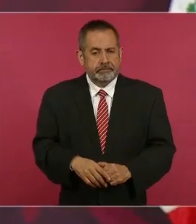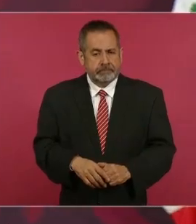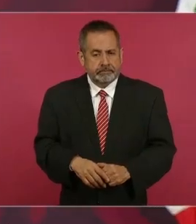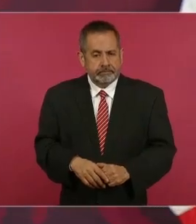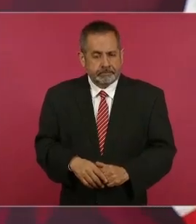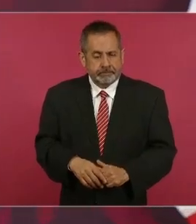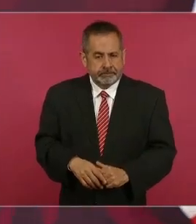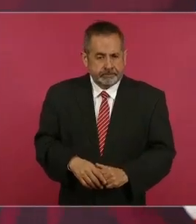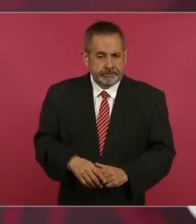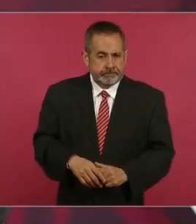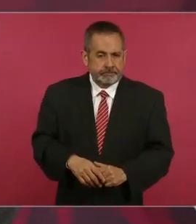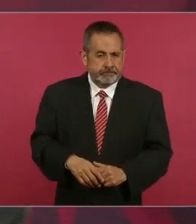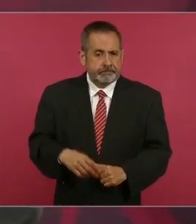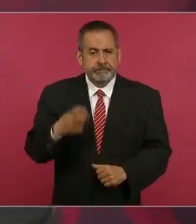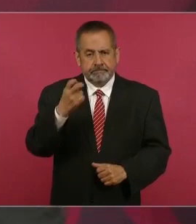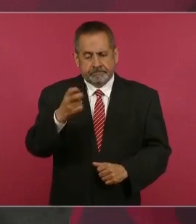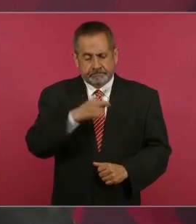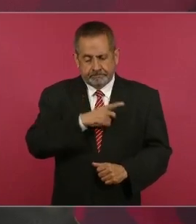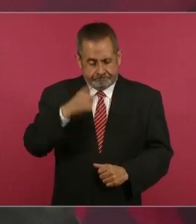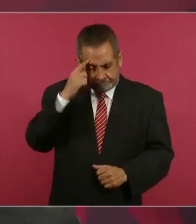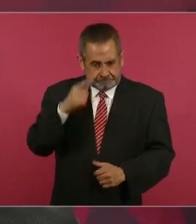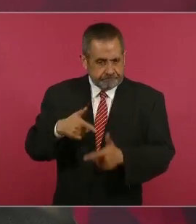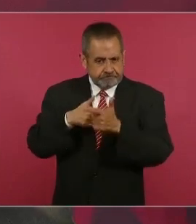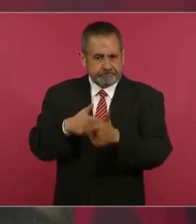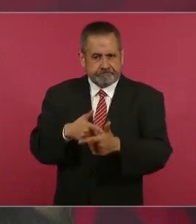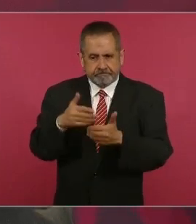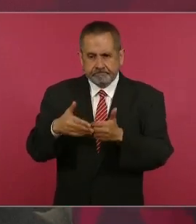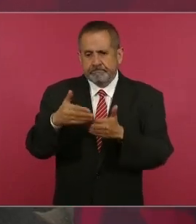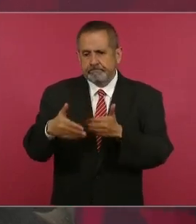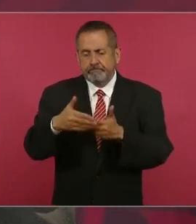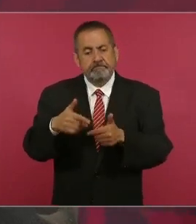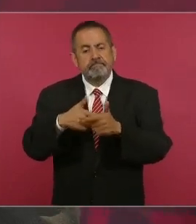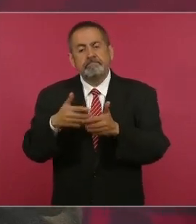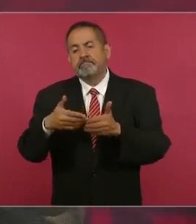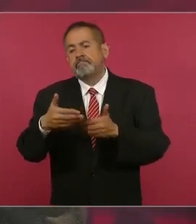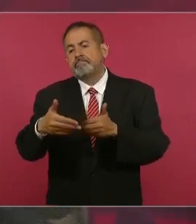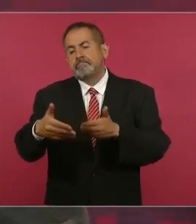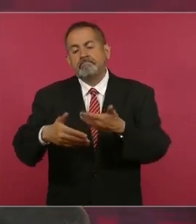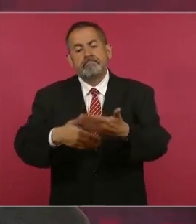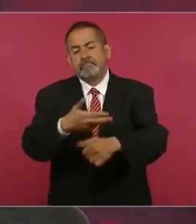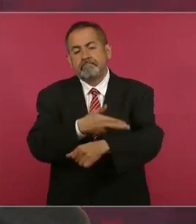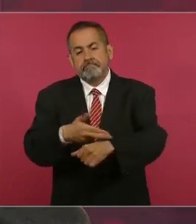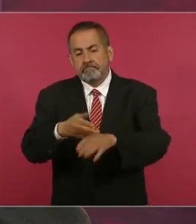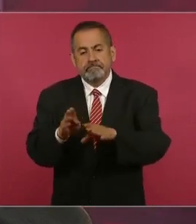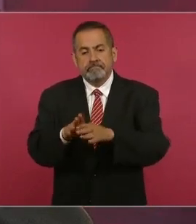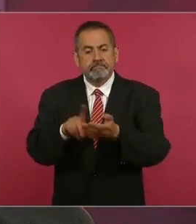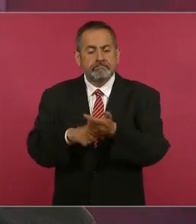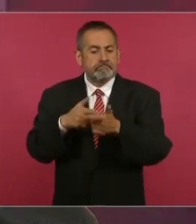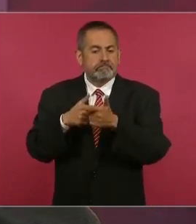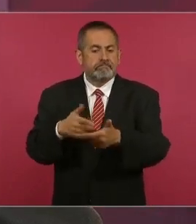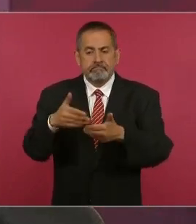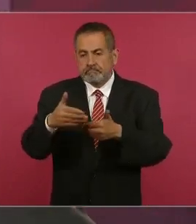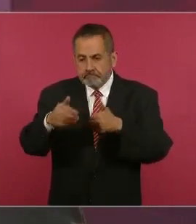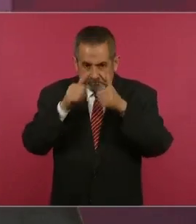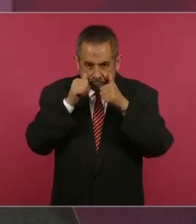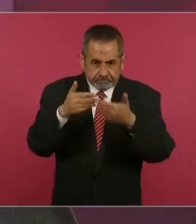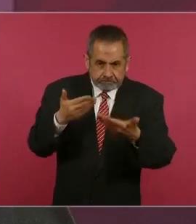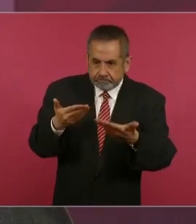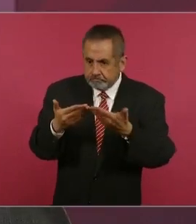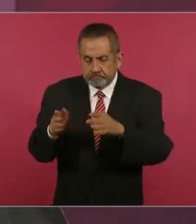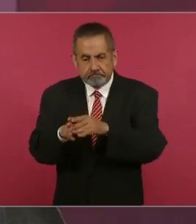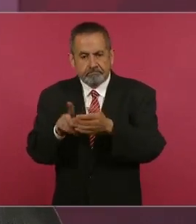Por eso tenemos que seguir adelante y seguir atendiendo